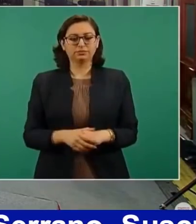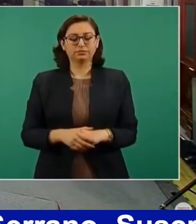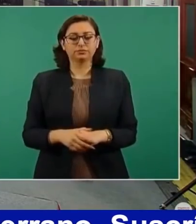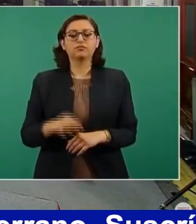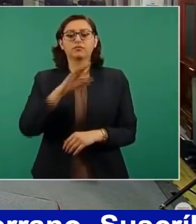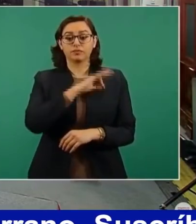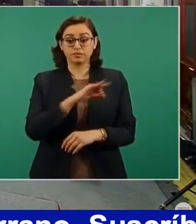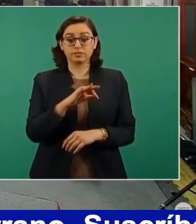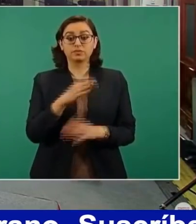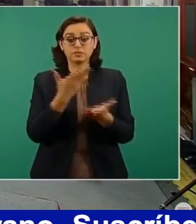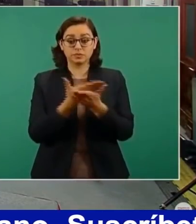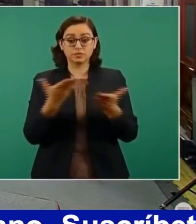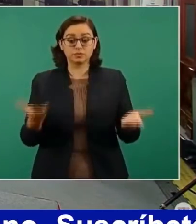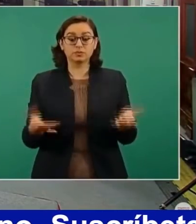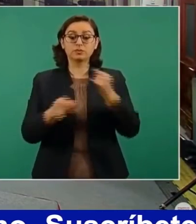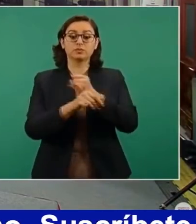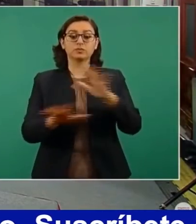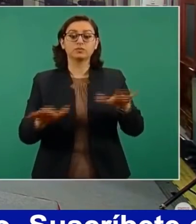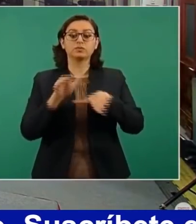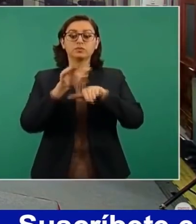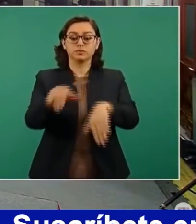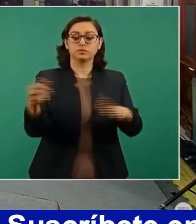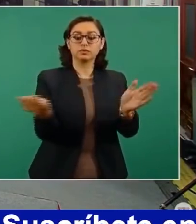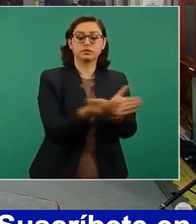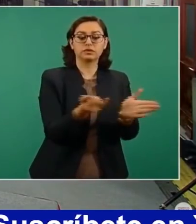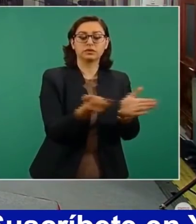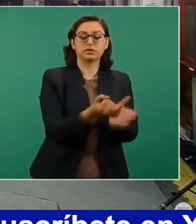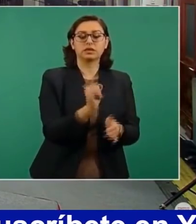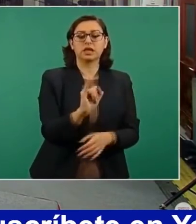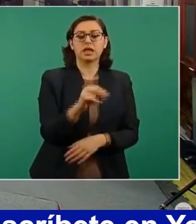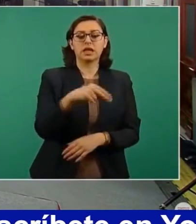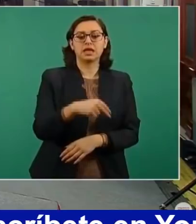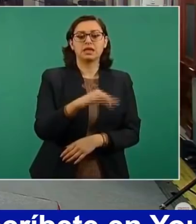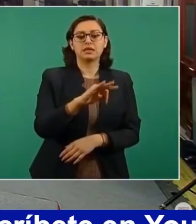gráfica de la inflación desde que estamos?